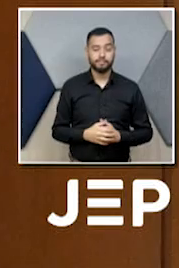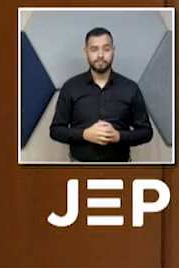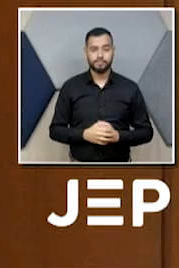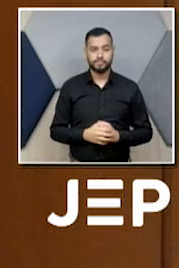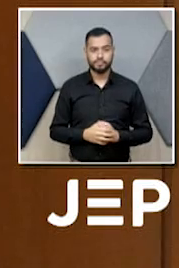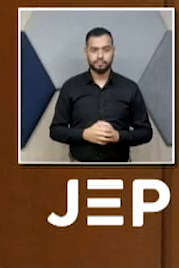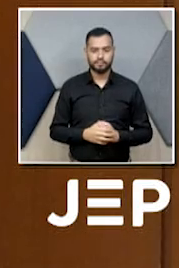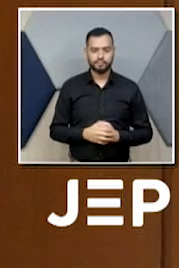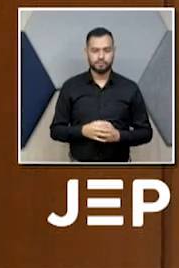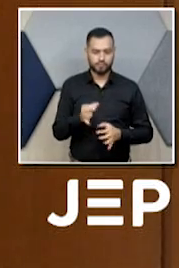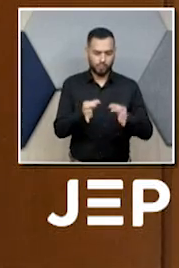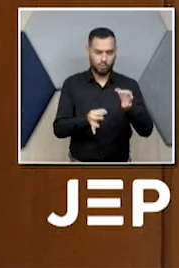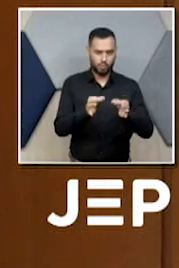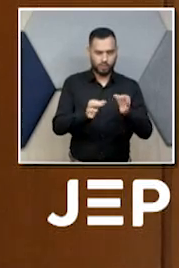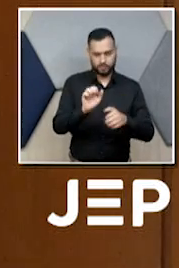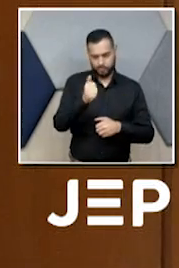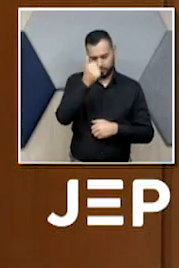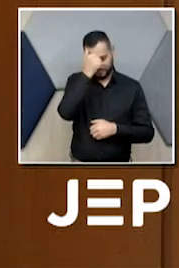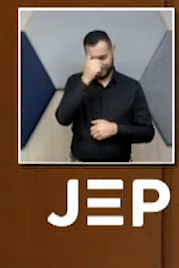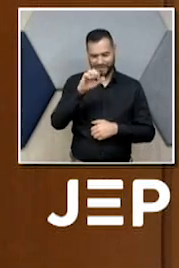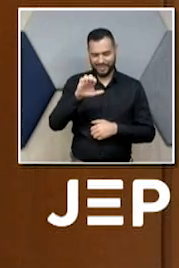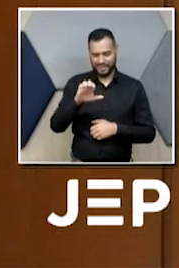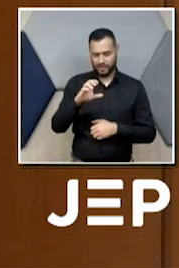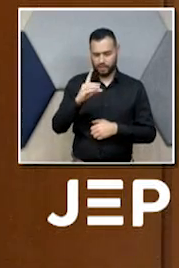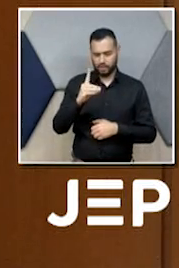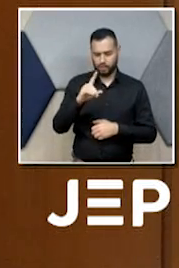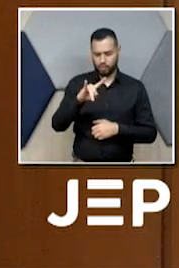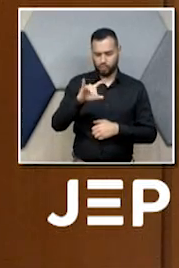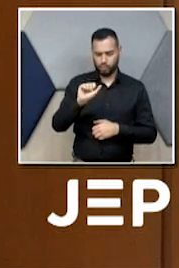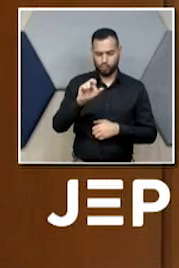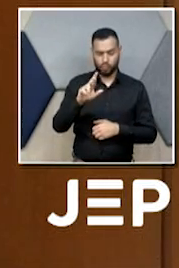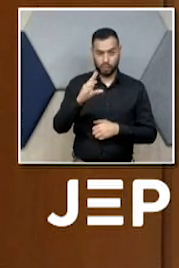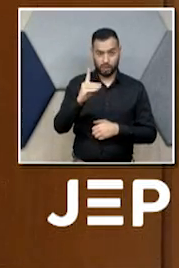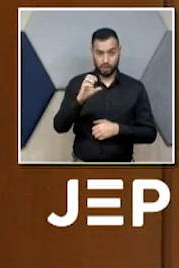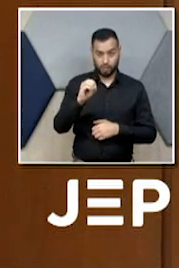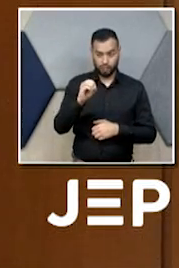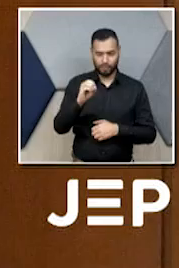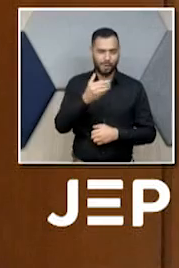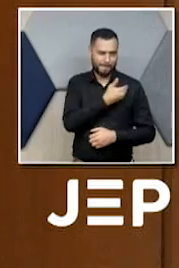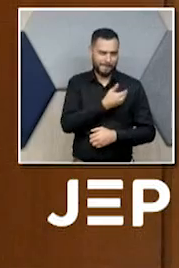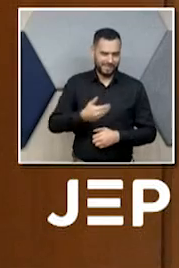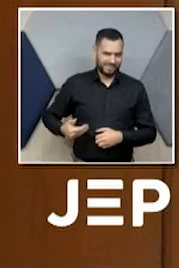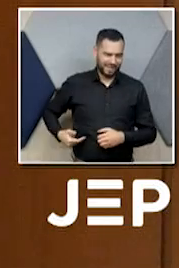magistrado Eduardo Cifuentes Muñoz, presidente saliente de la JEP,